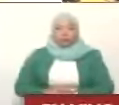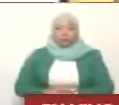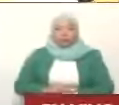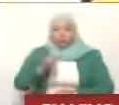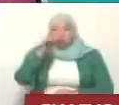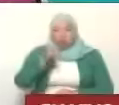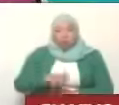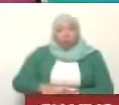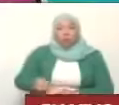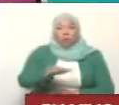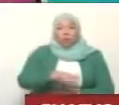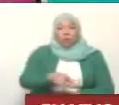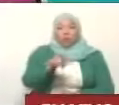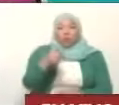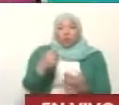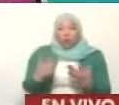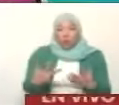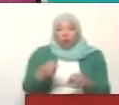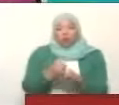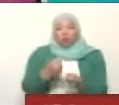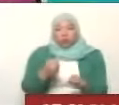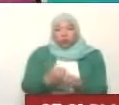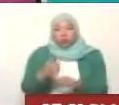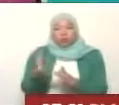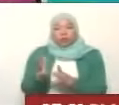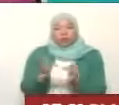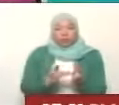pueblo. 8 de abril,